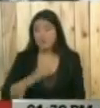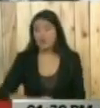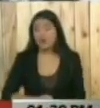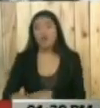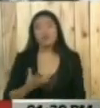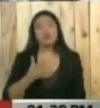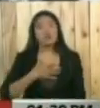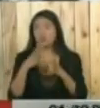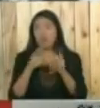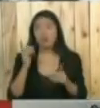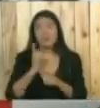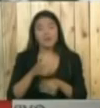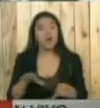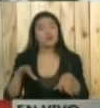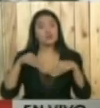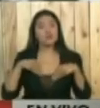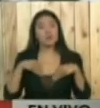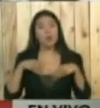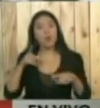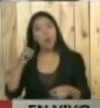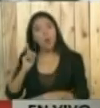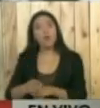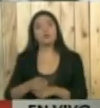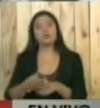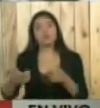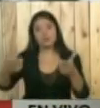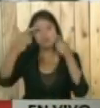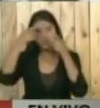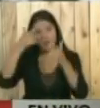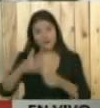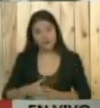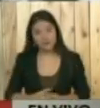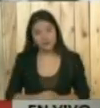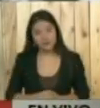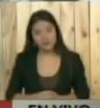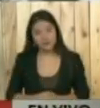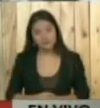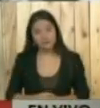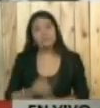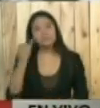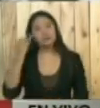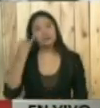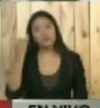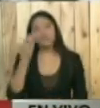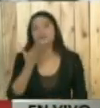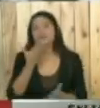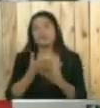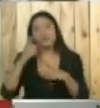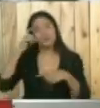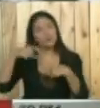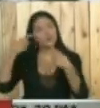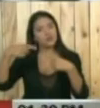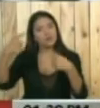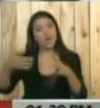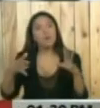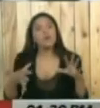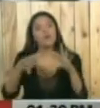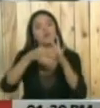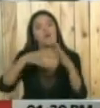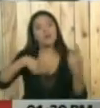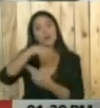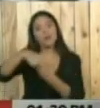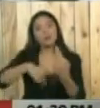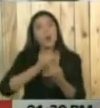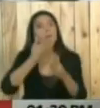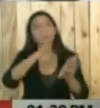Nosotros todos, igual marcado. Eso como una orden del comandante y hacer nuestros aportes diarios por la unidad de la revolución,